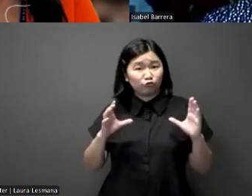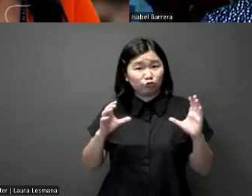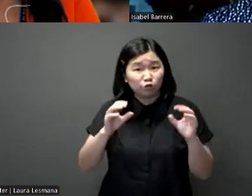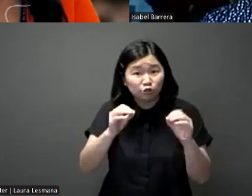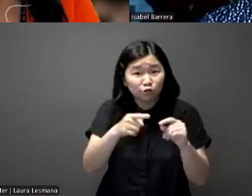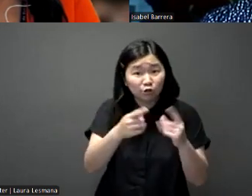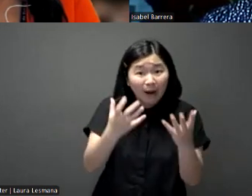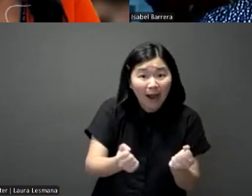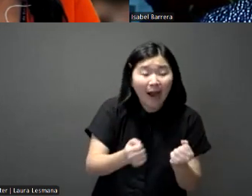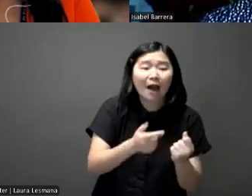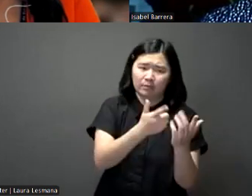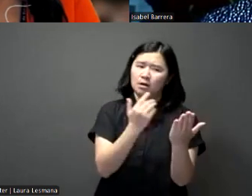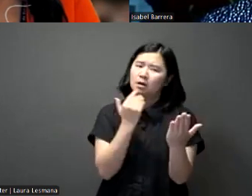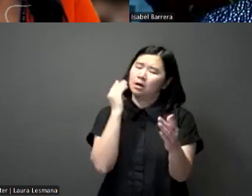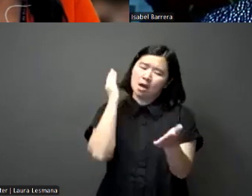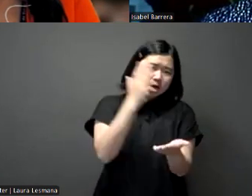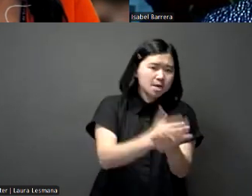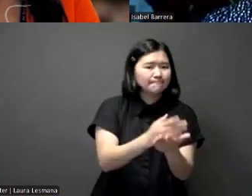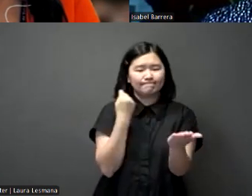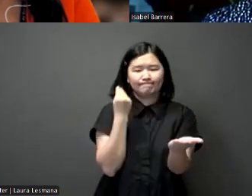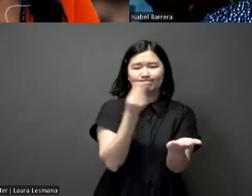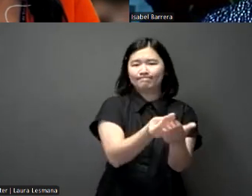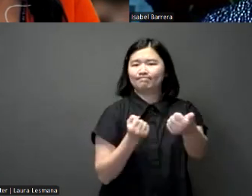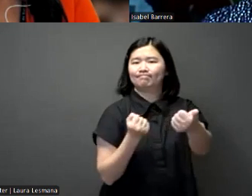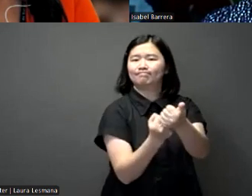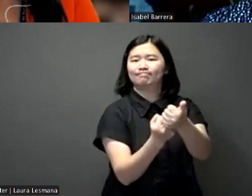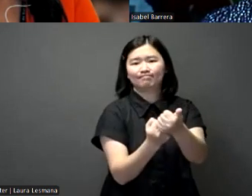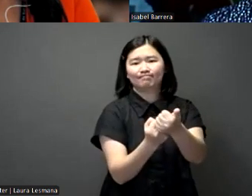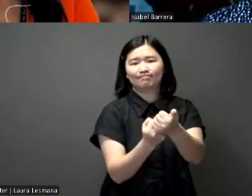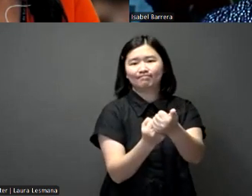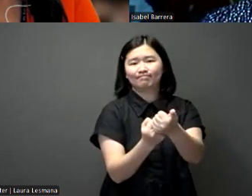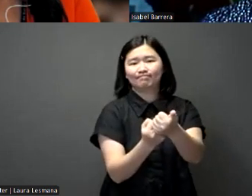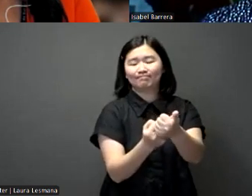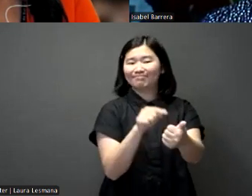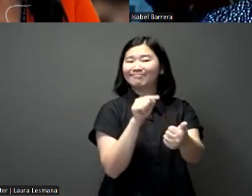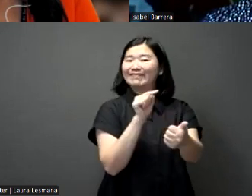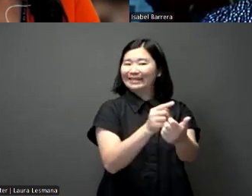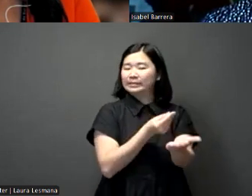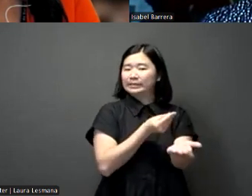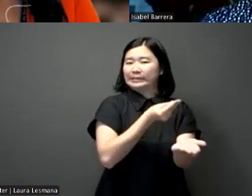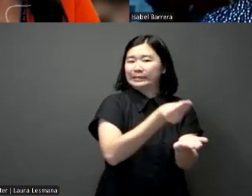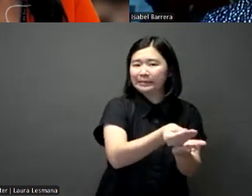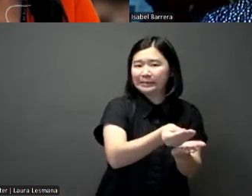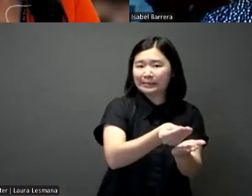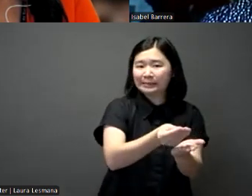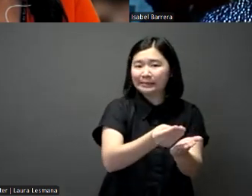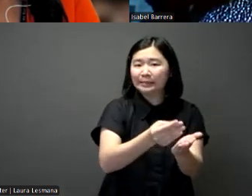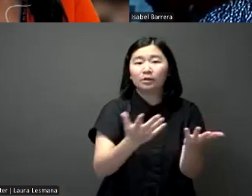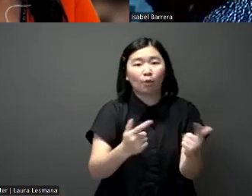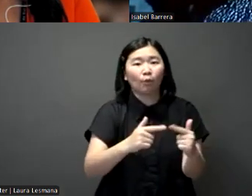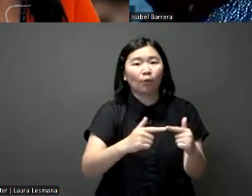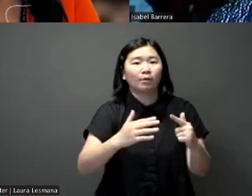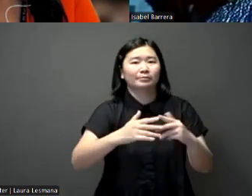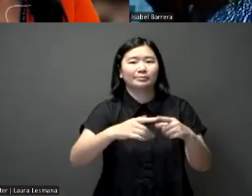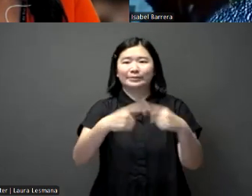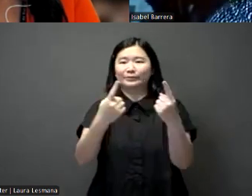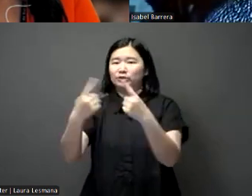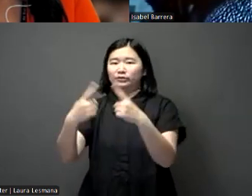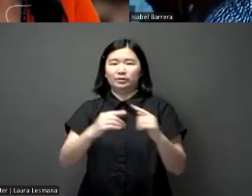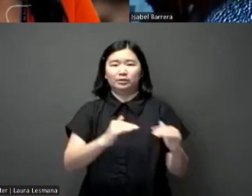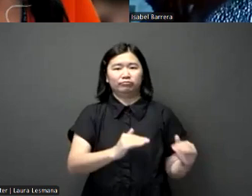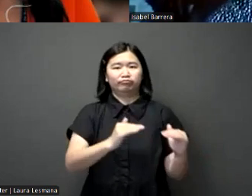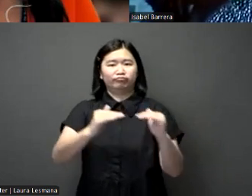oportunidad, entre otros ámbitos. Y un aspecto importante es que esta ley se va actualizando cada 3 años,